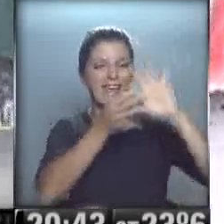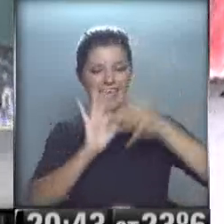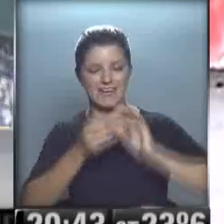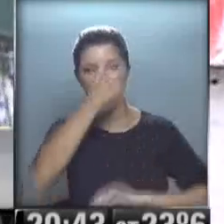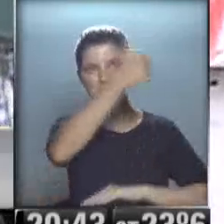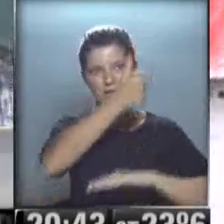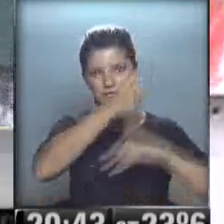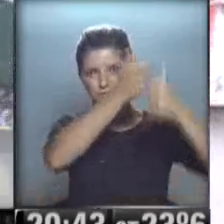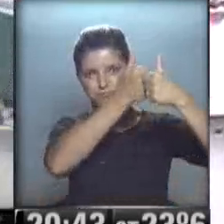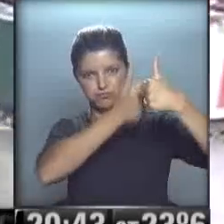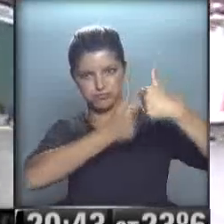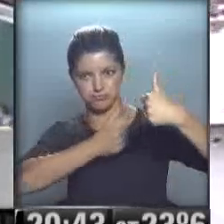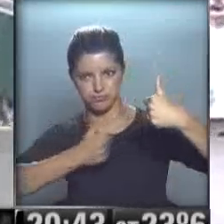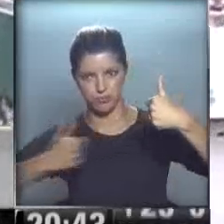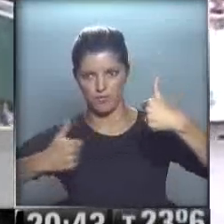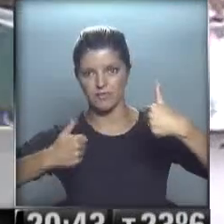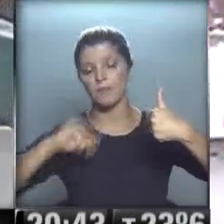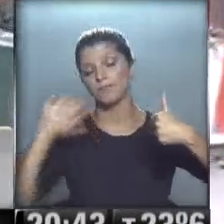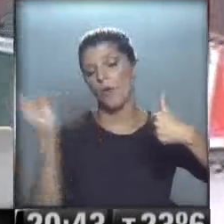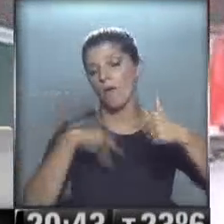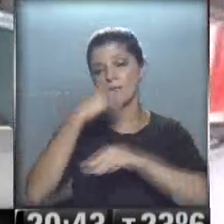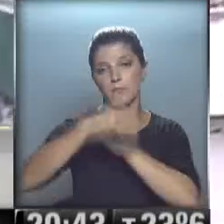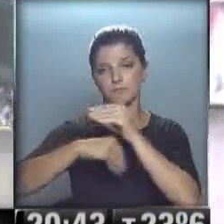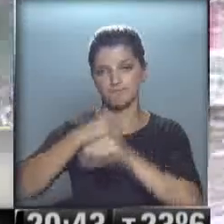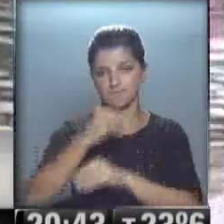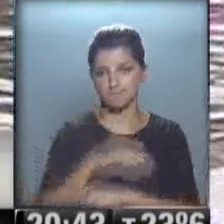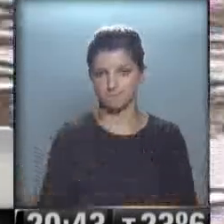arriba hacia abajo todo y toda la familia.